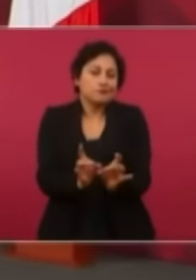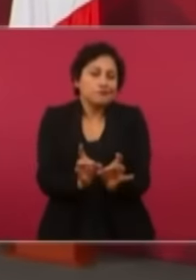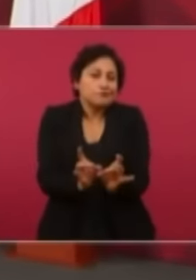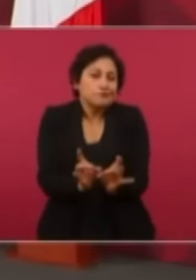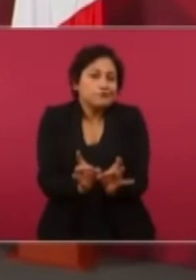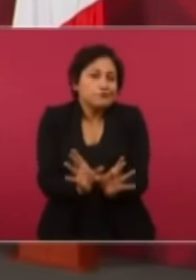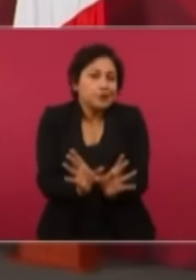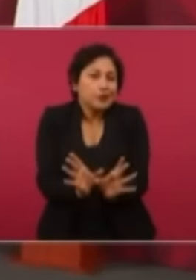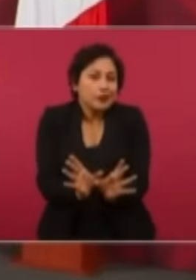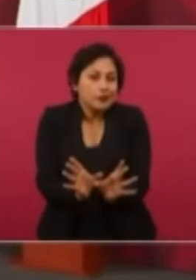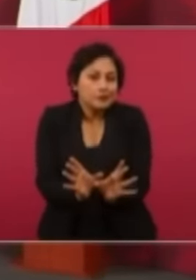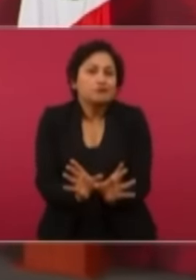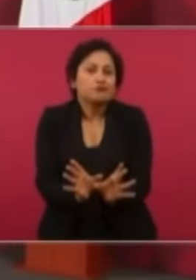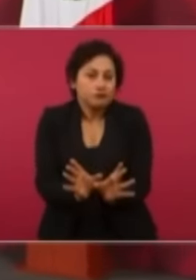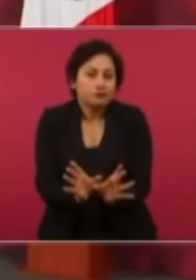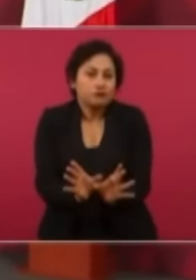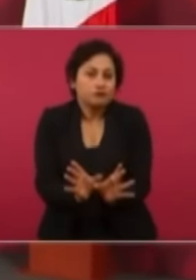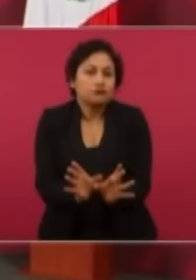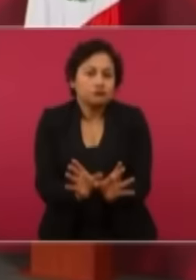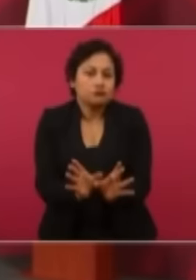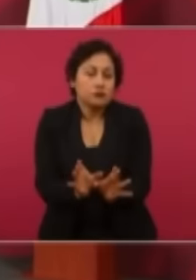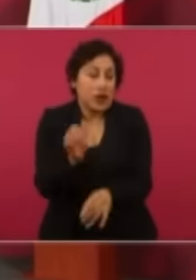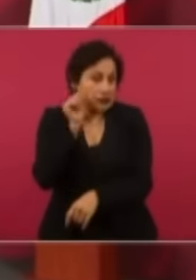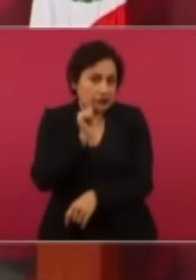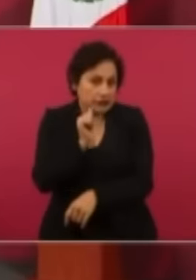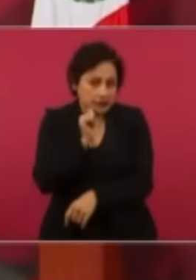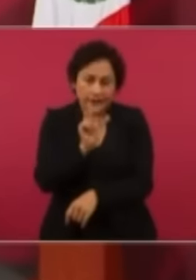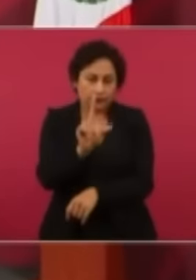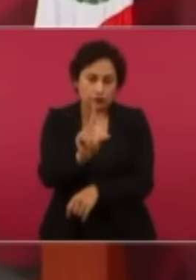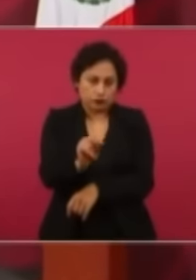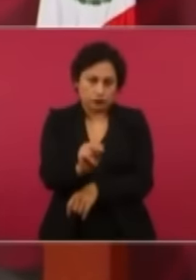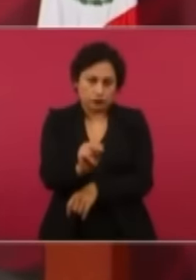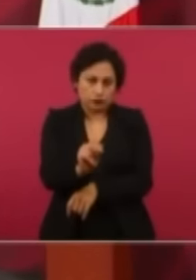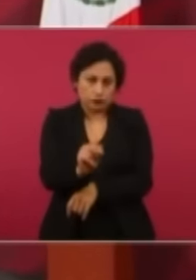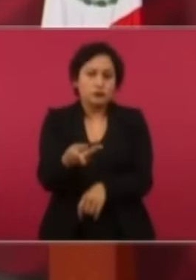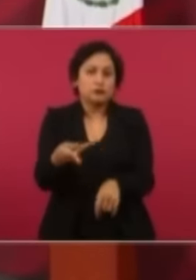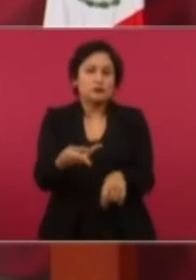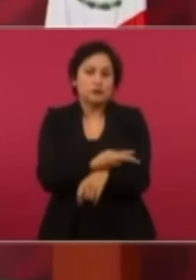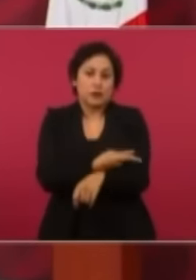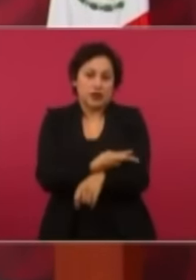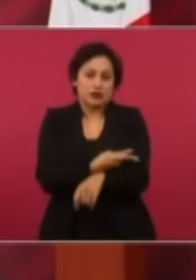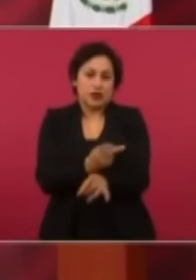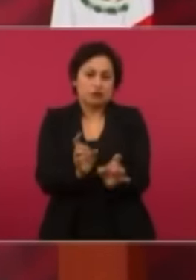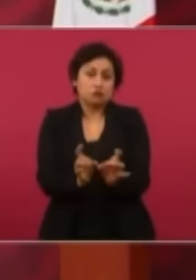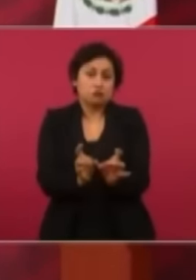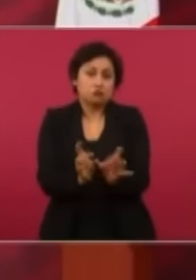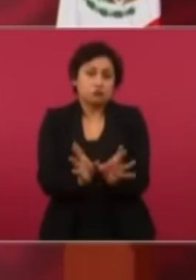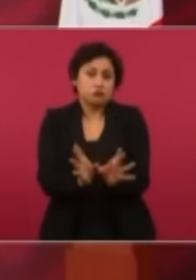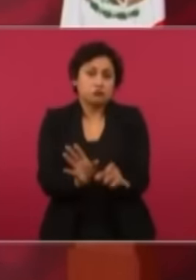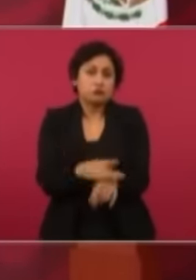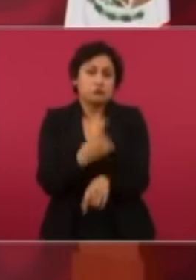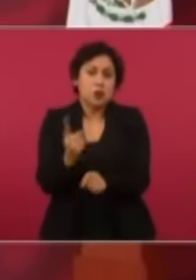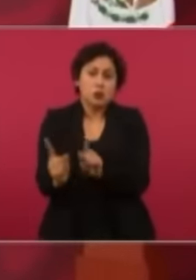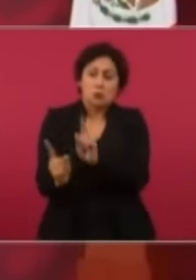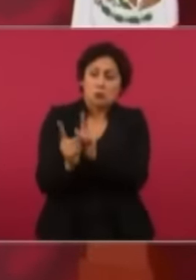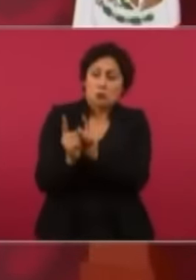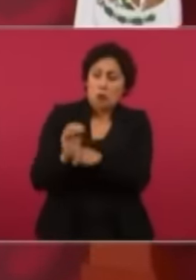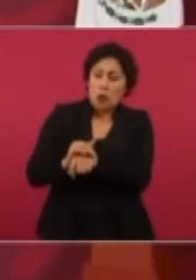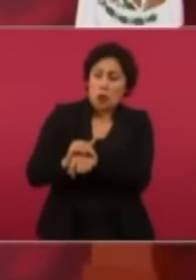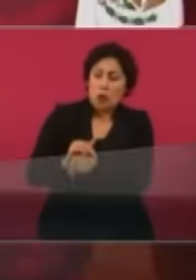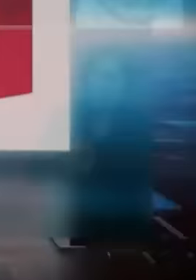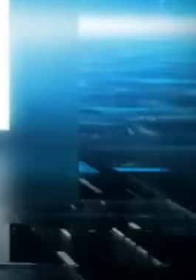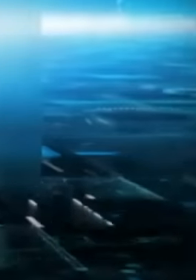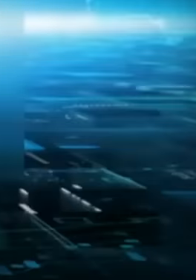no es siempre así pero suele pasar que los amigos son de mentira y los enemigos de